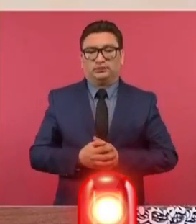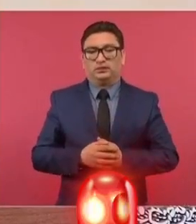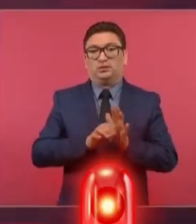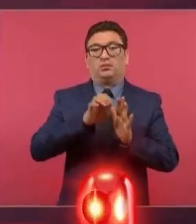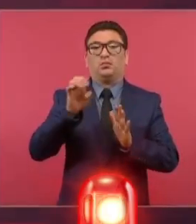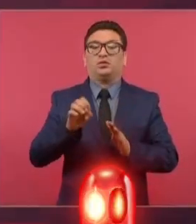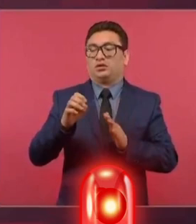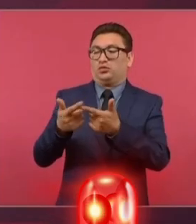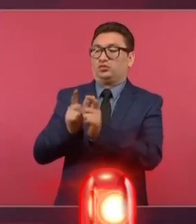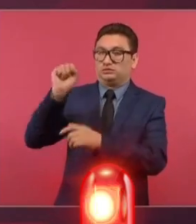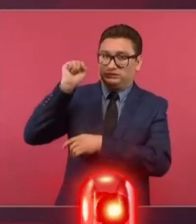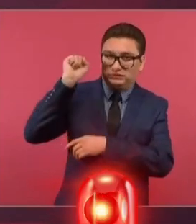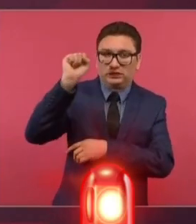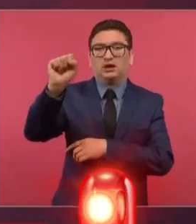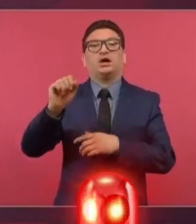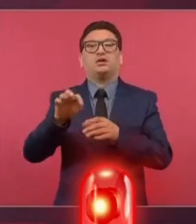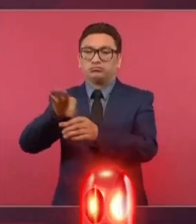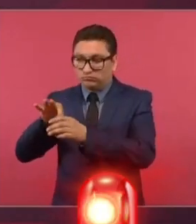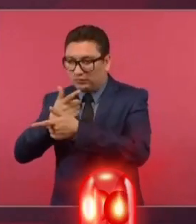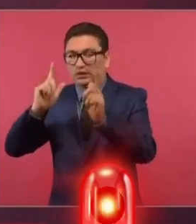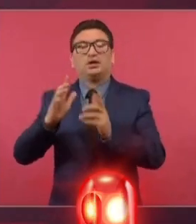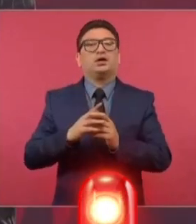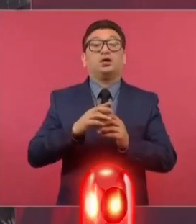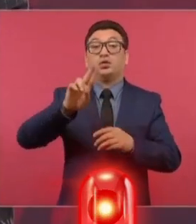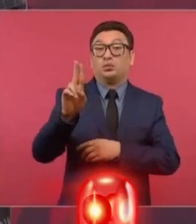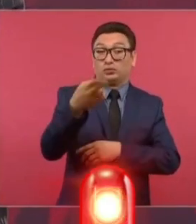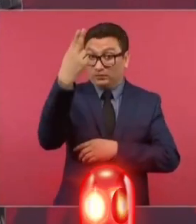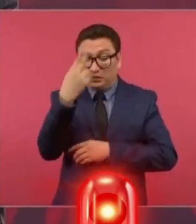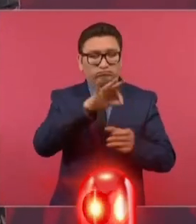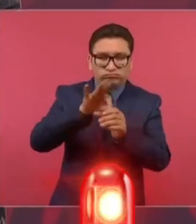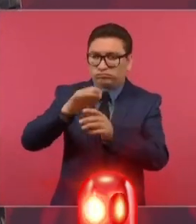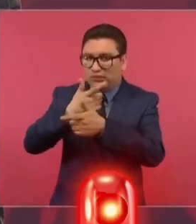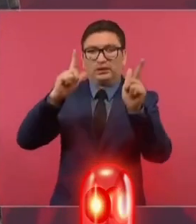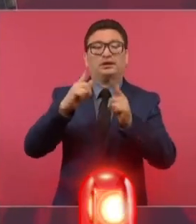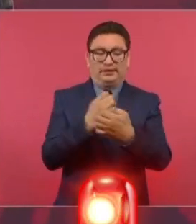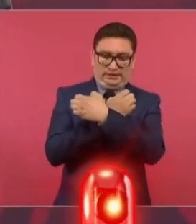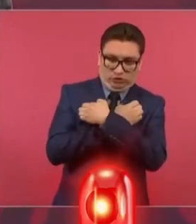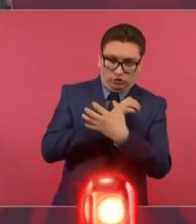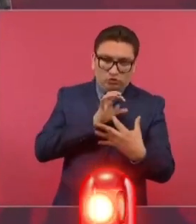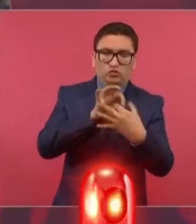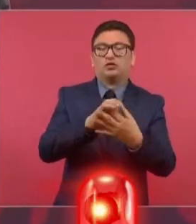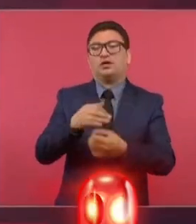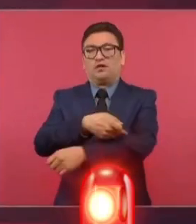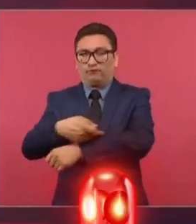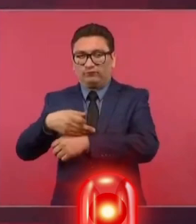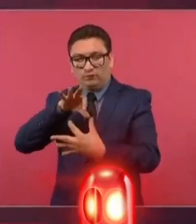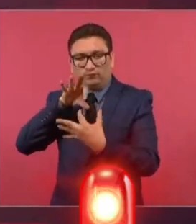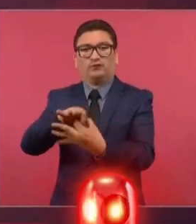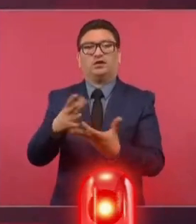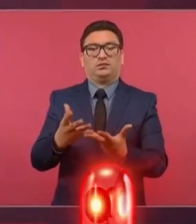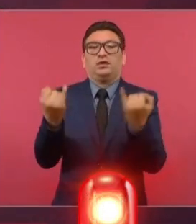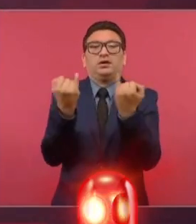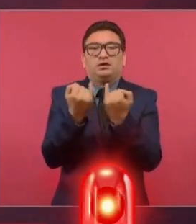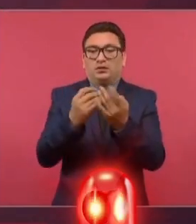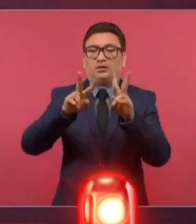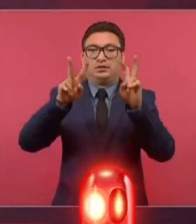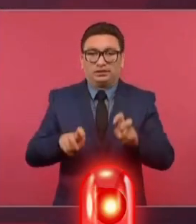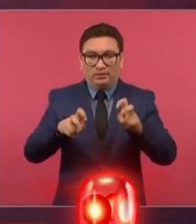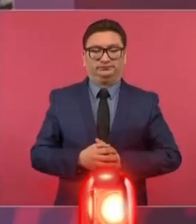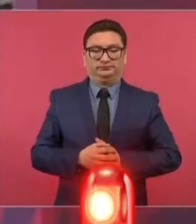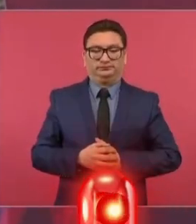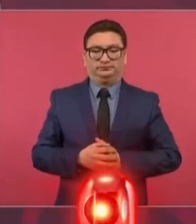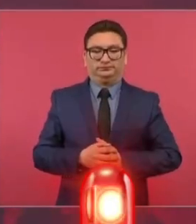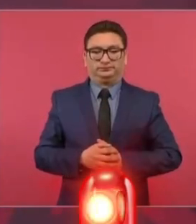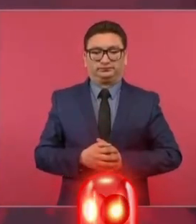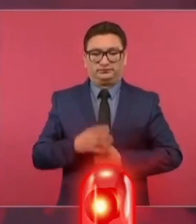los sindicatos, que tenga que ver con las universidades, con la educación, que tenga que ver con la familia y desde luego que tenga que ver con la vida pública en